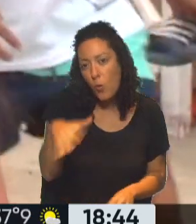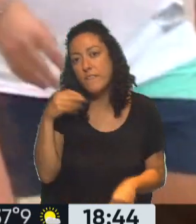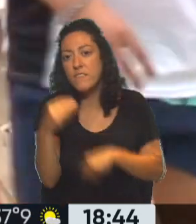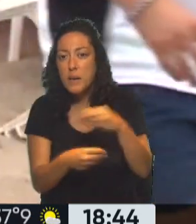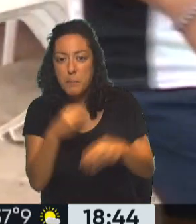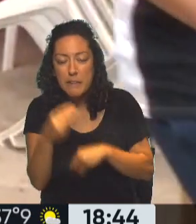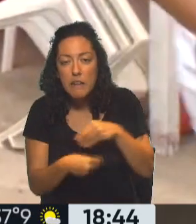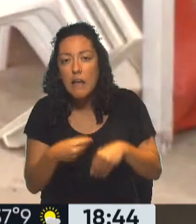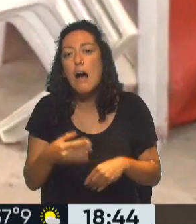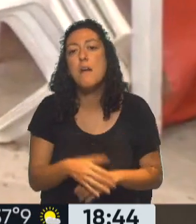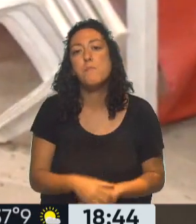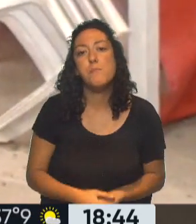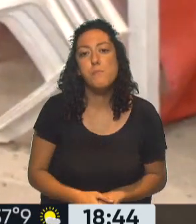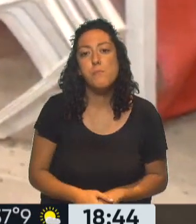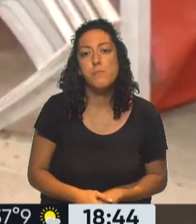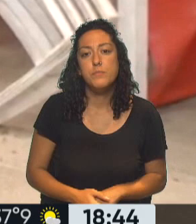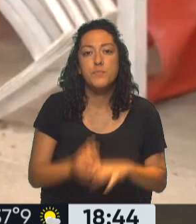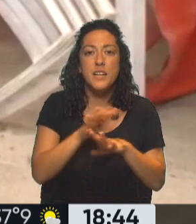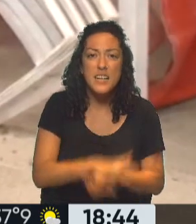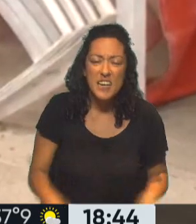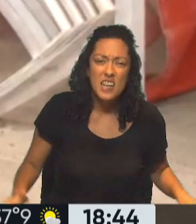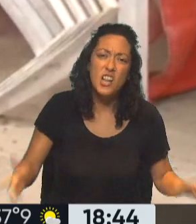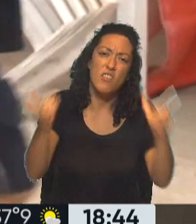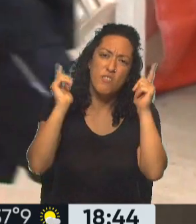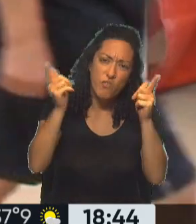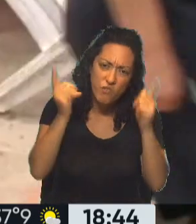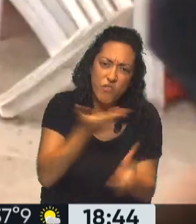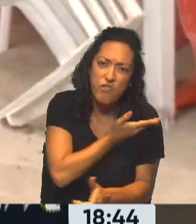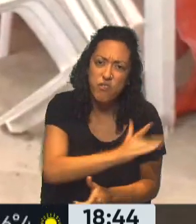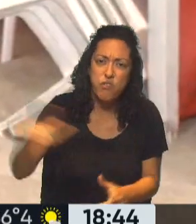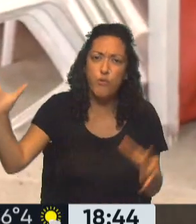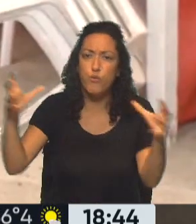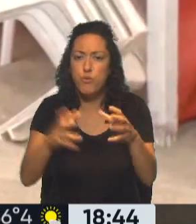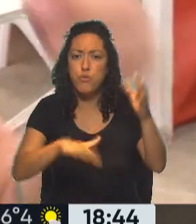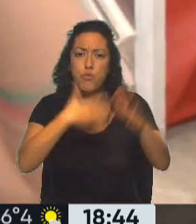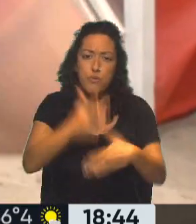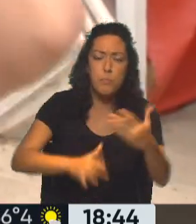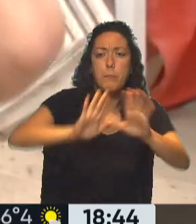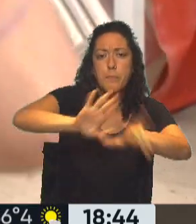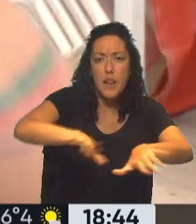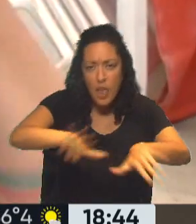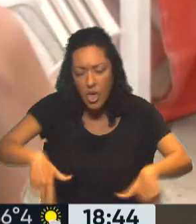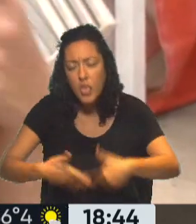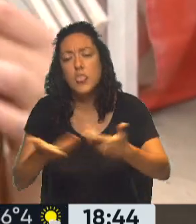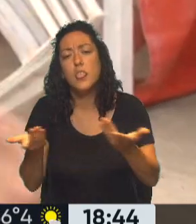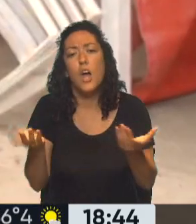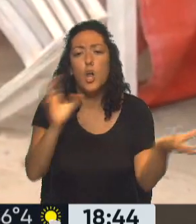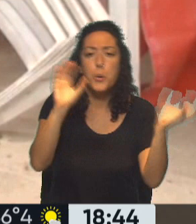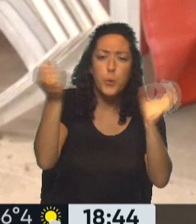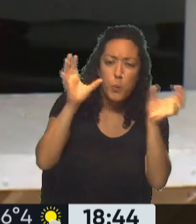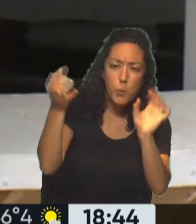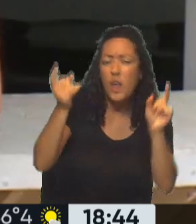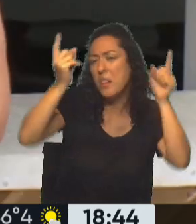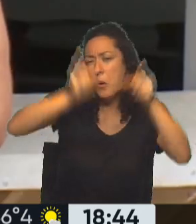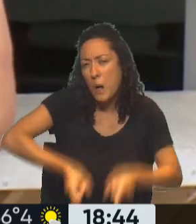familiar, los niños se divierten un montón, se juntan a jugar a la pelota y pileta, y aunque esté nublado, igual se